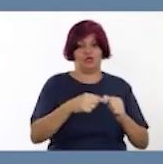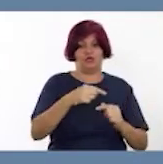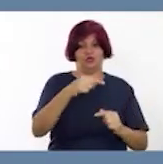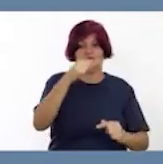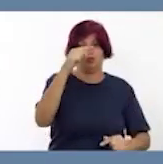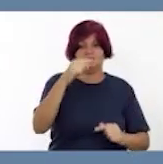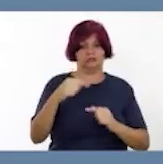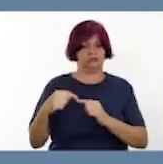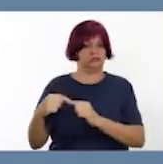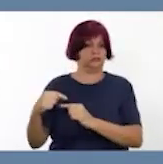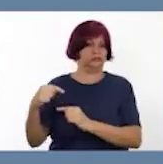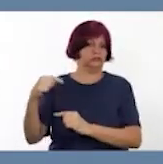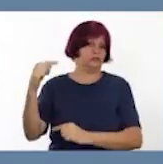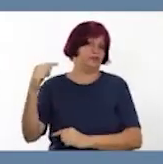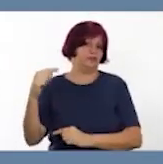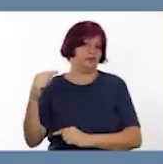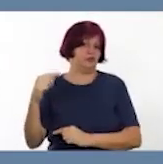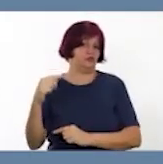semirrecta